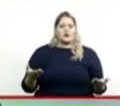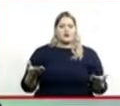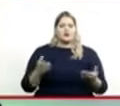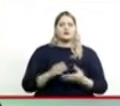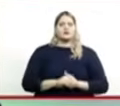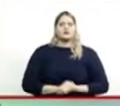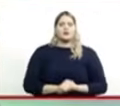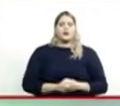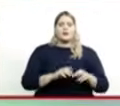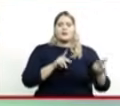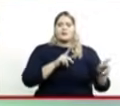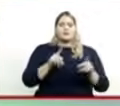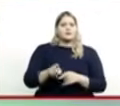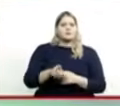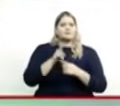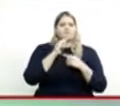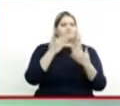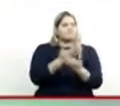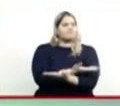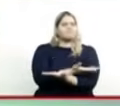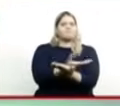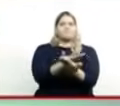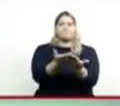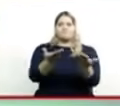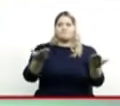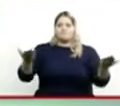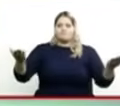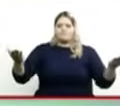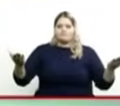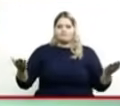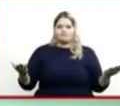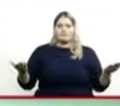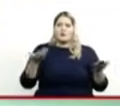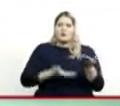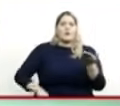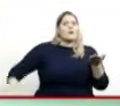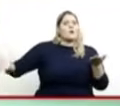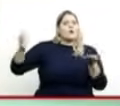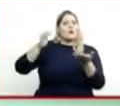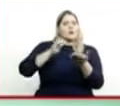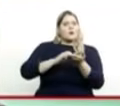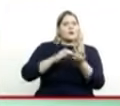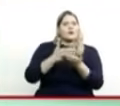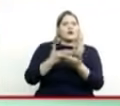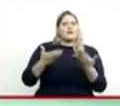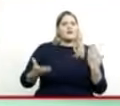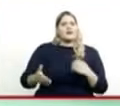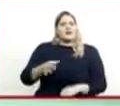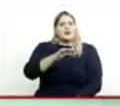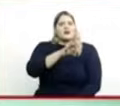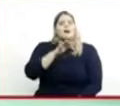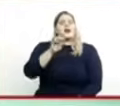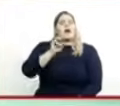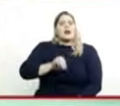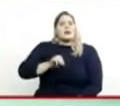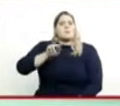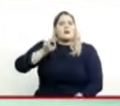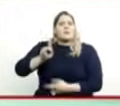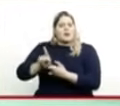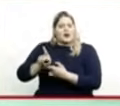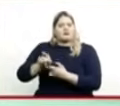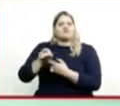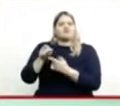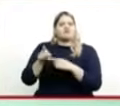El pueblo hondureño aplaude la reactivación del Ministerio Público que defiende los intereses de la